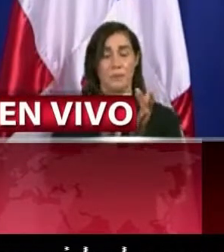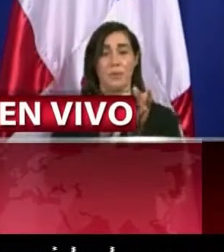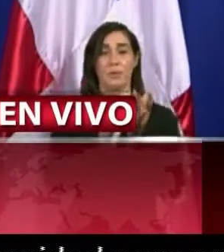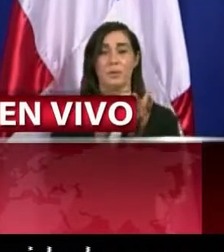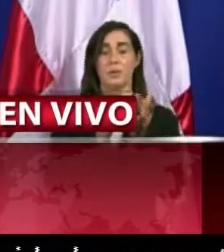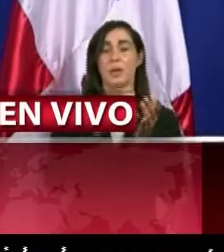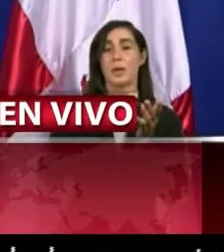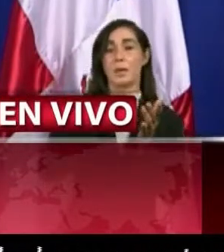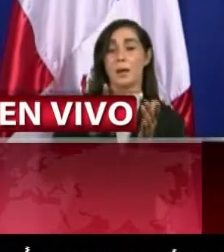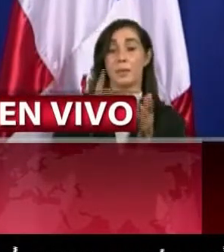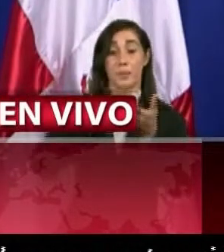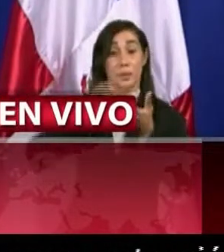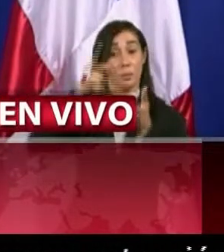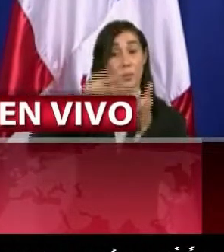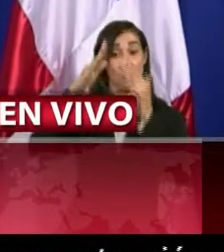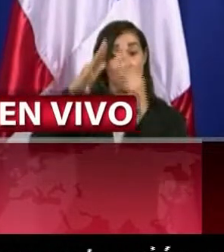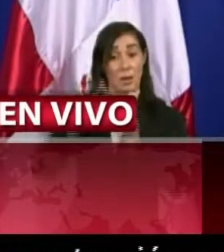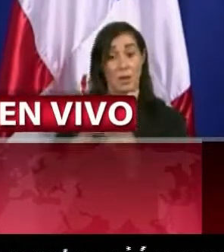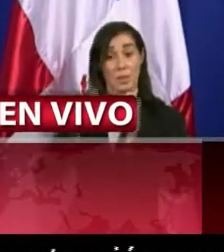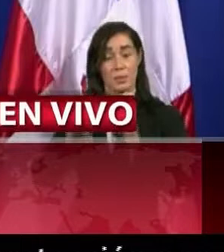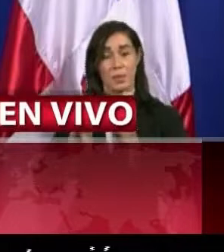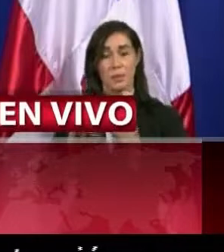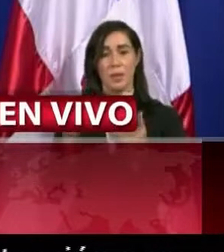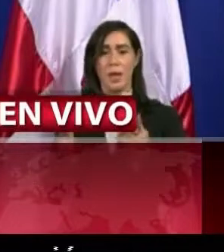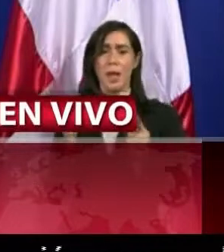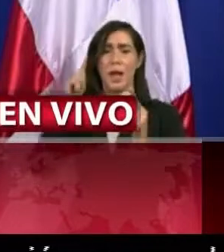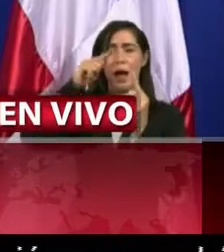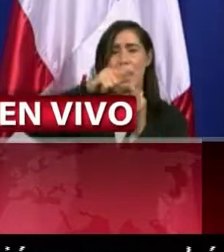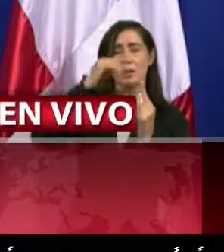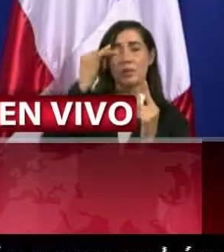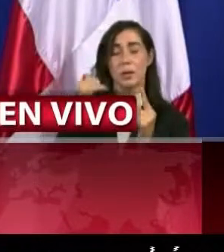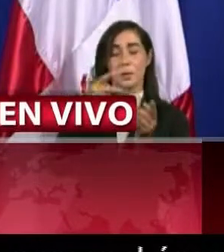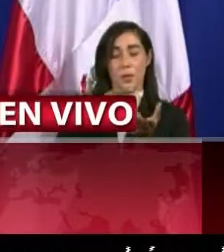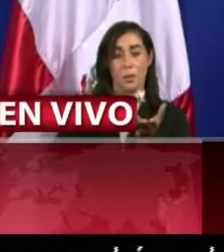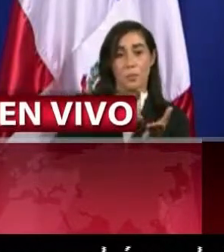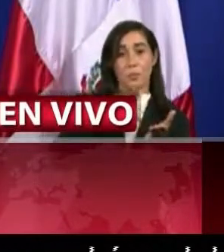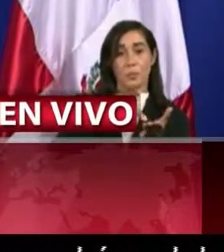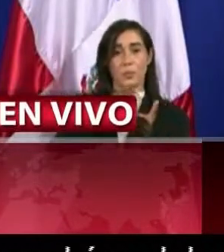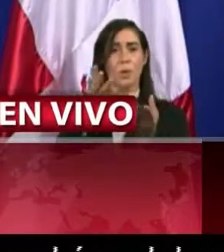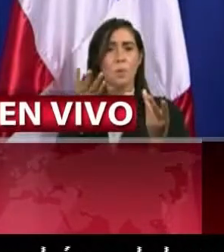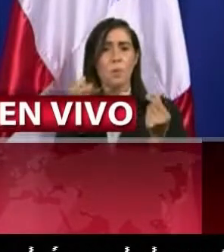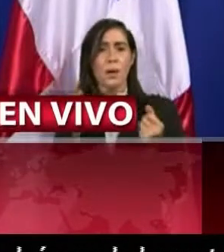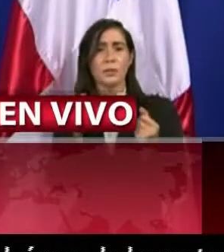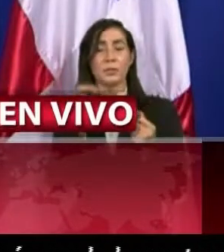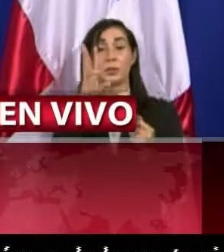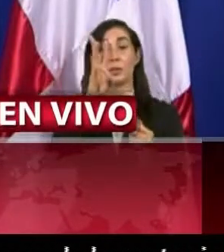en Casa y a la fecha ya se han efectuado transacciones equivalentes a